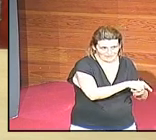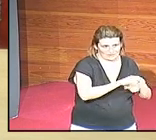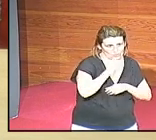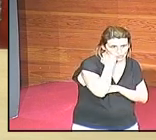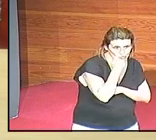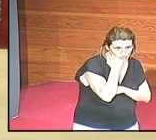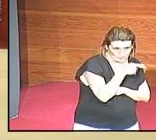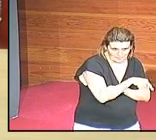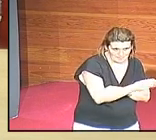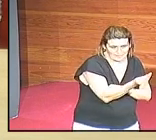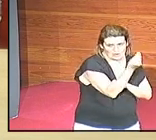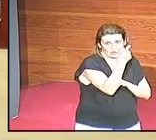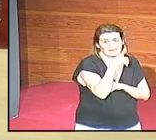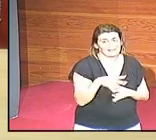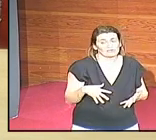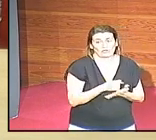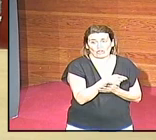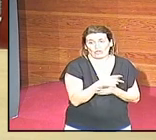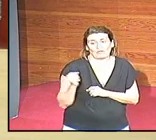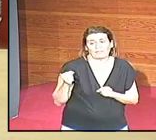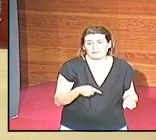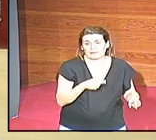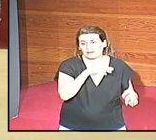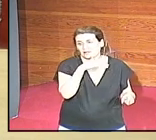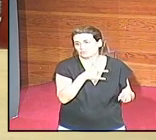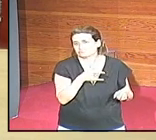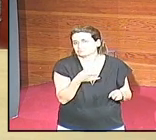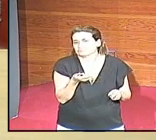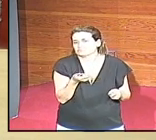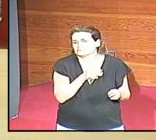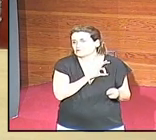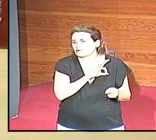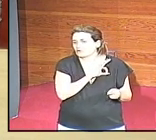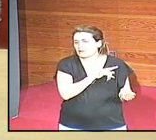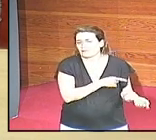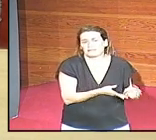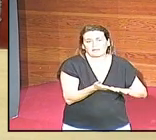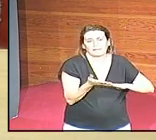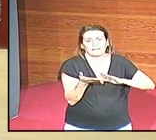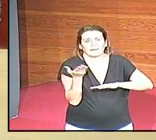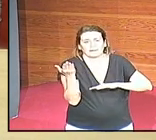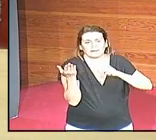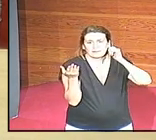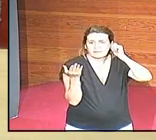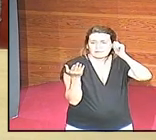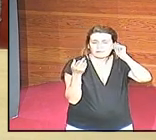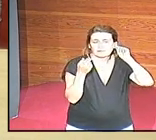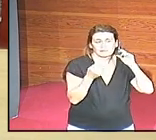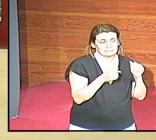esto viene de un sueño de grandeza que va desde